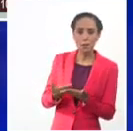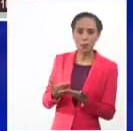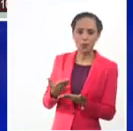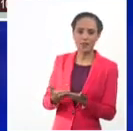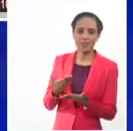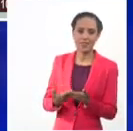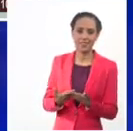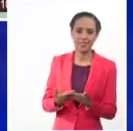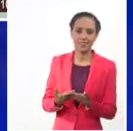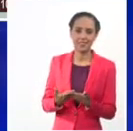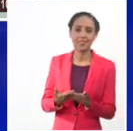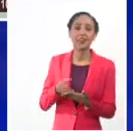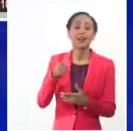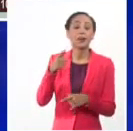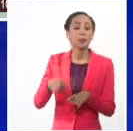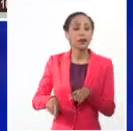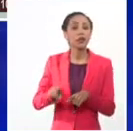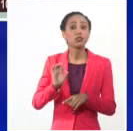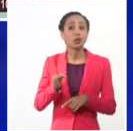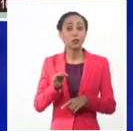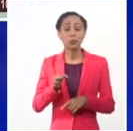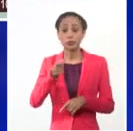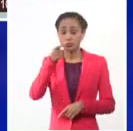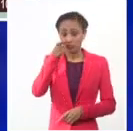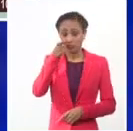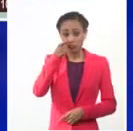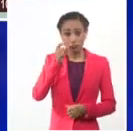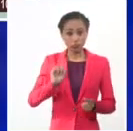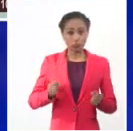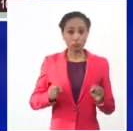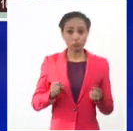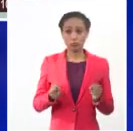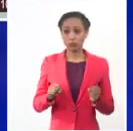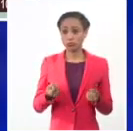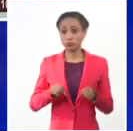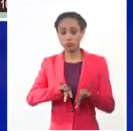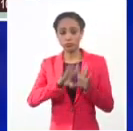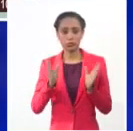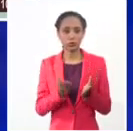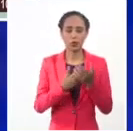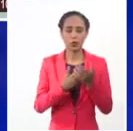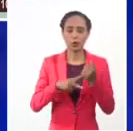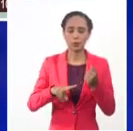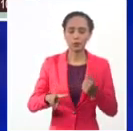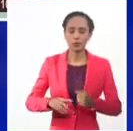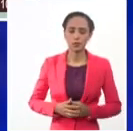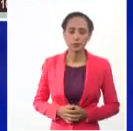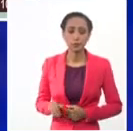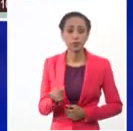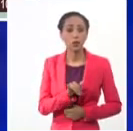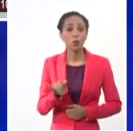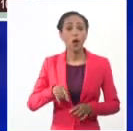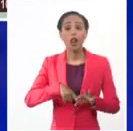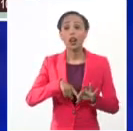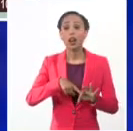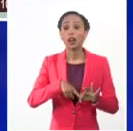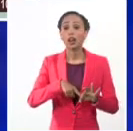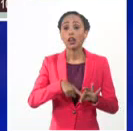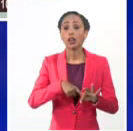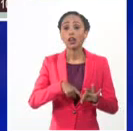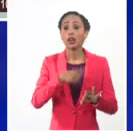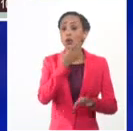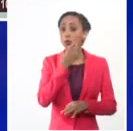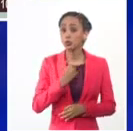siempre mantienen una vigilancia en todos los territorios. Incluso el municipio especial procesó en